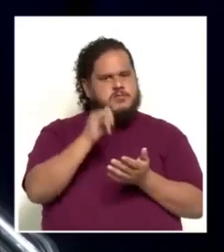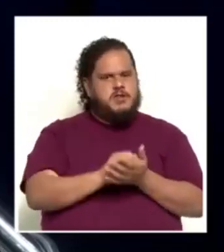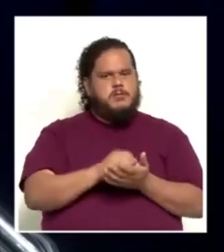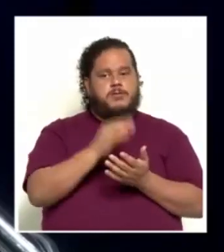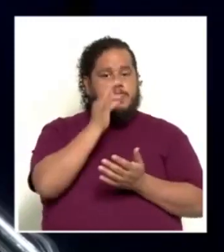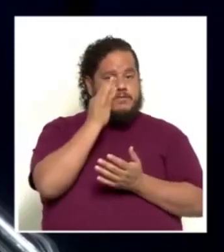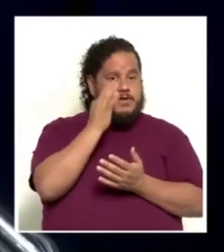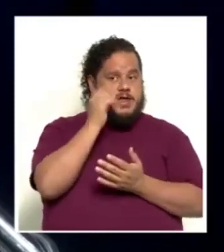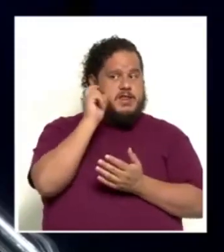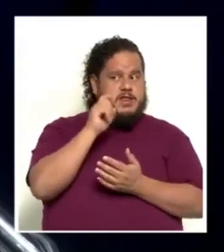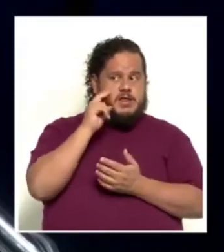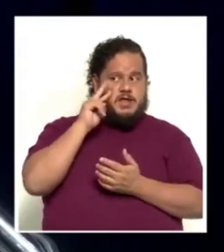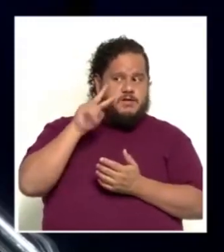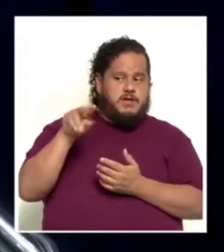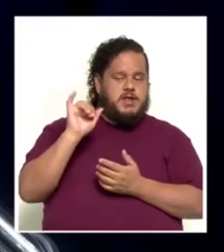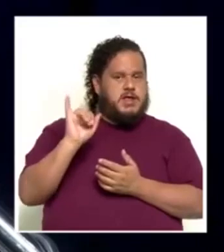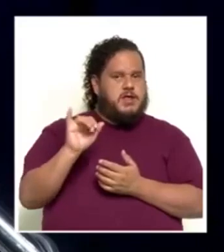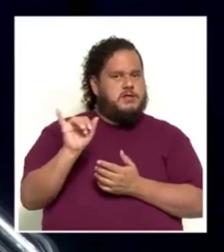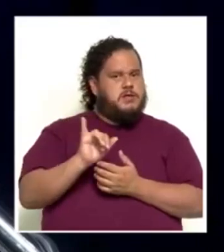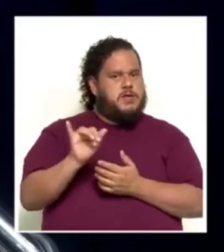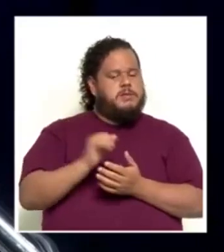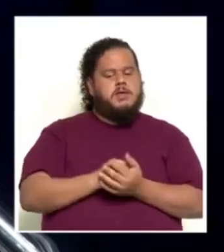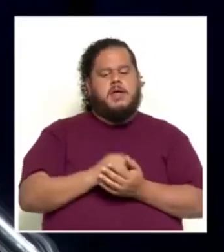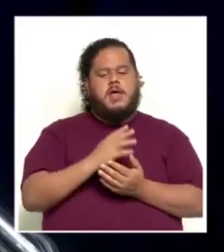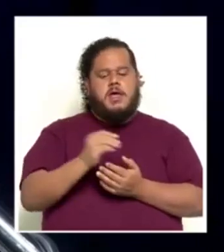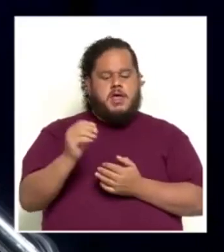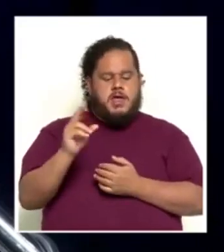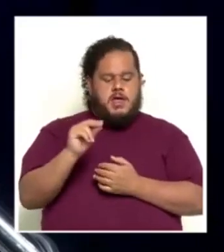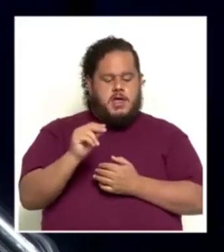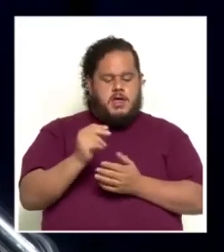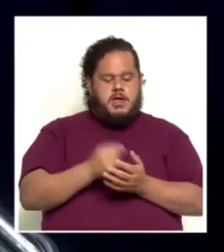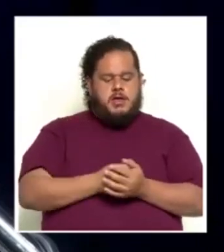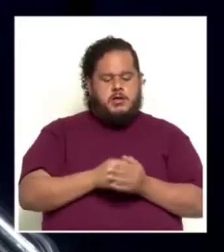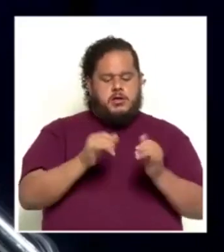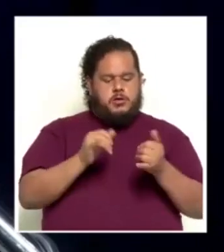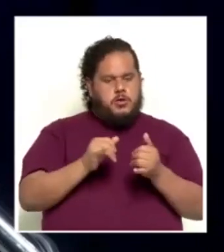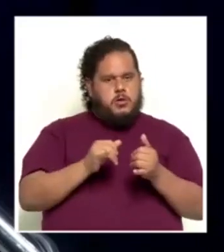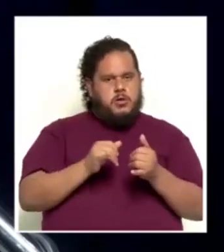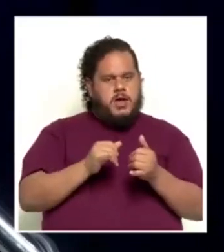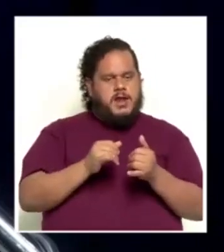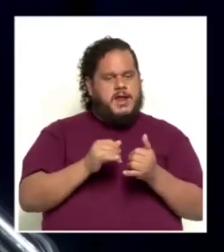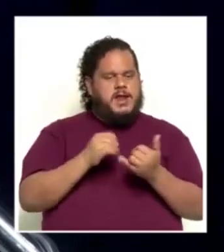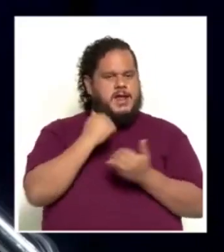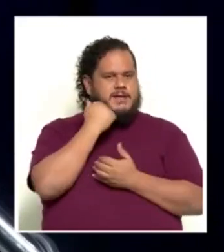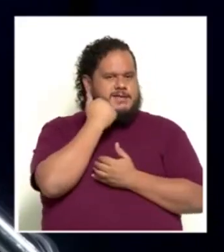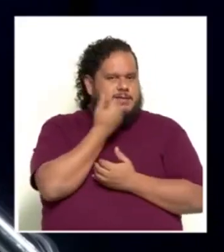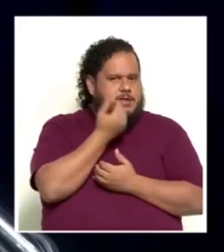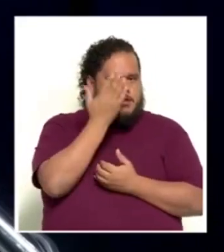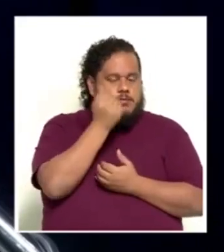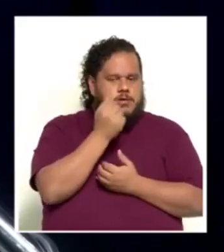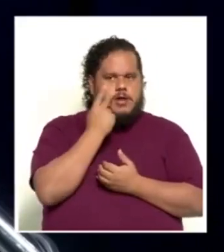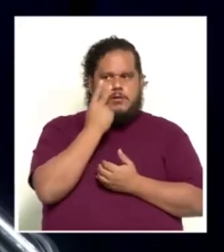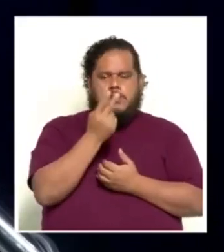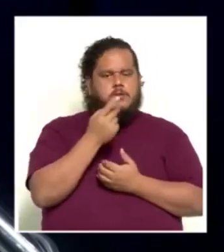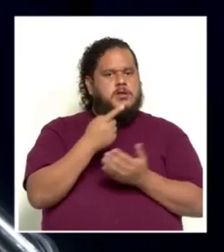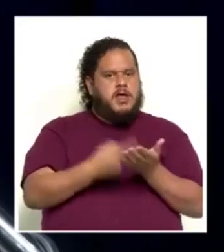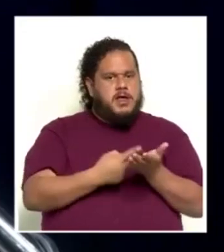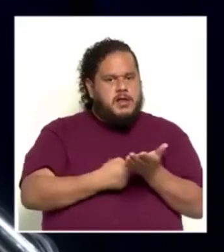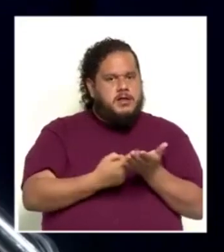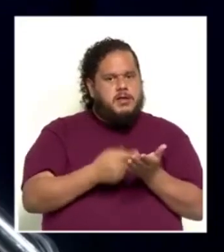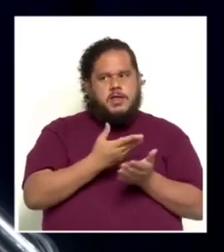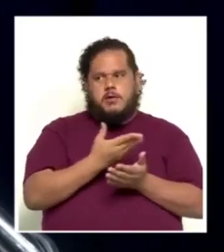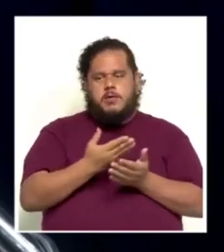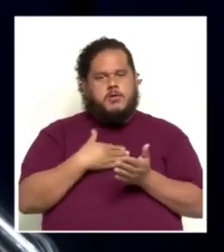Figueres tiene que ver eso también y no jugar a la timidez, porque sí lo vimos también en el debate